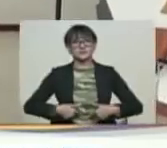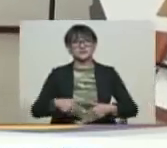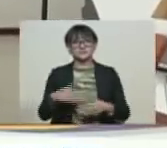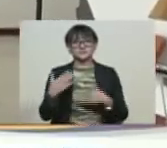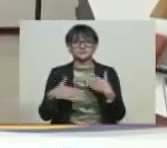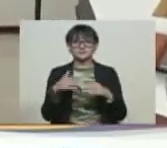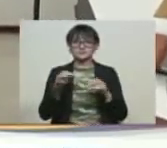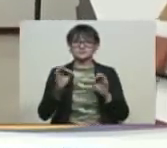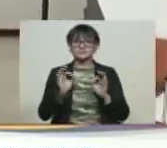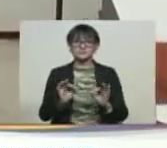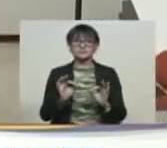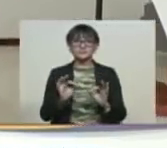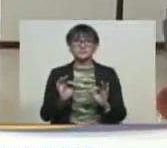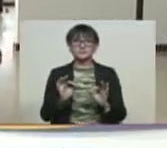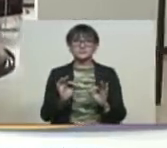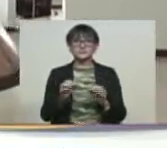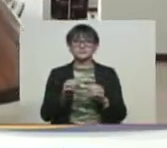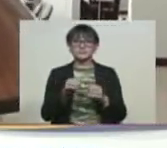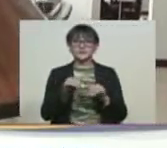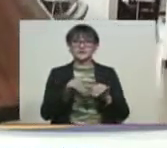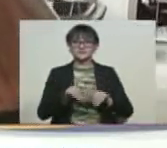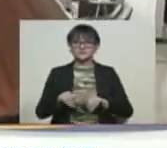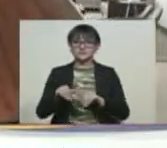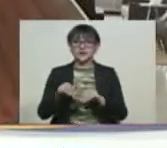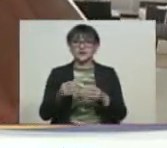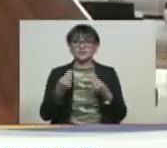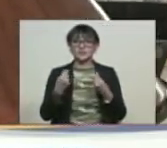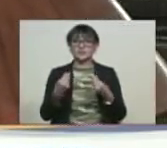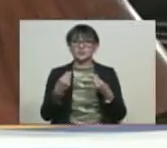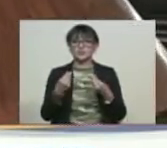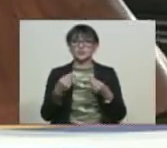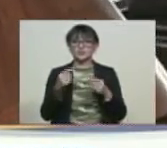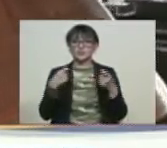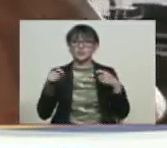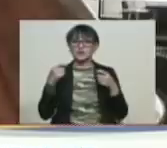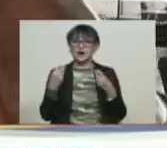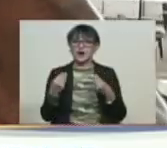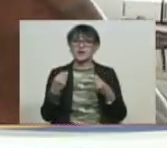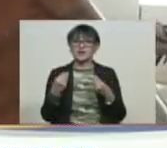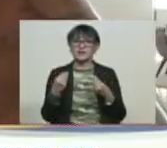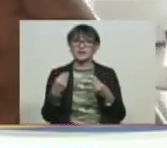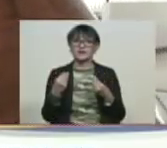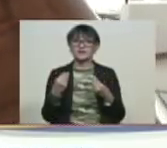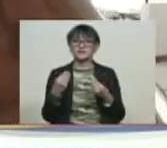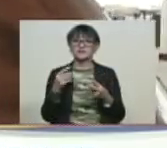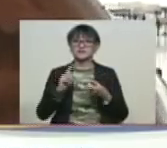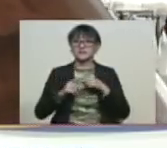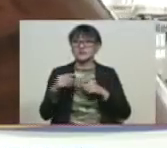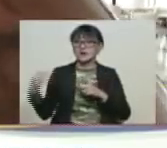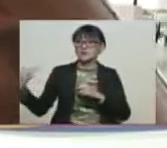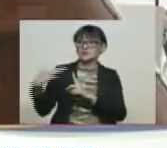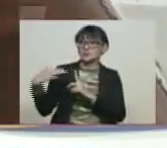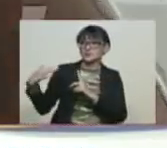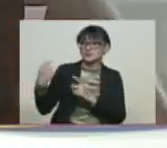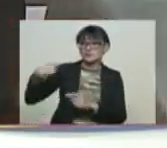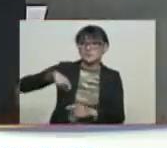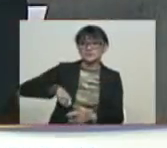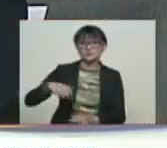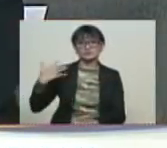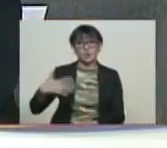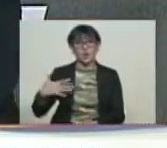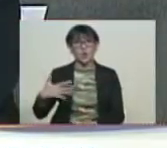desarrollar y consolidar la infraestructura turística de calidad que permita atraer divisas,